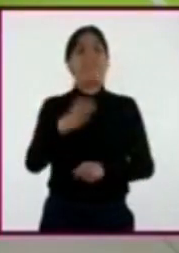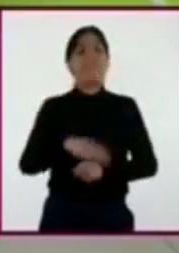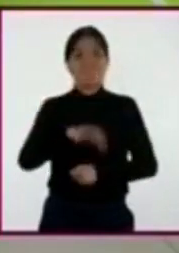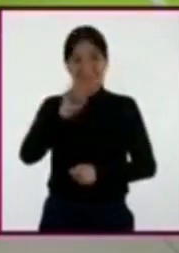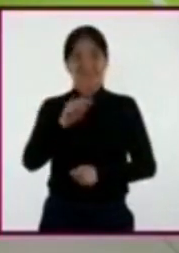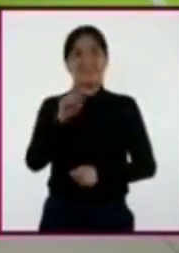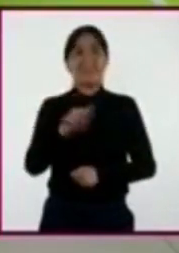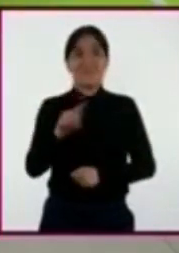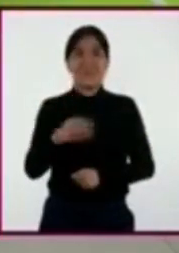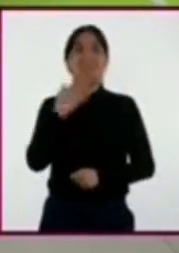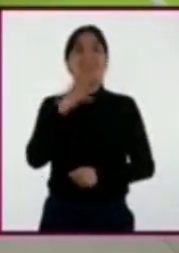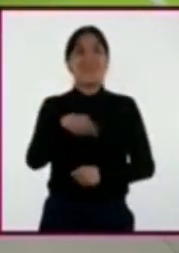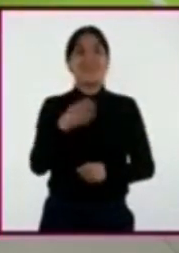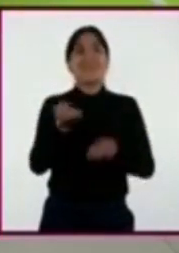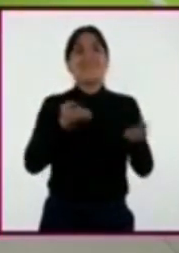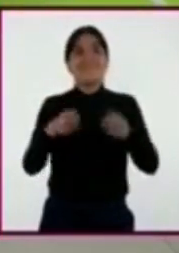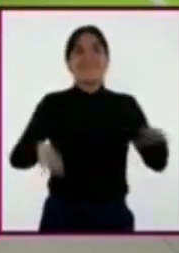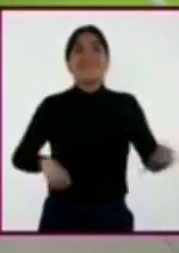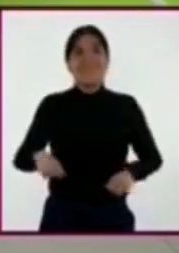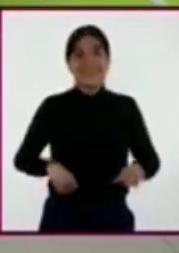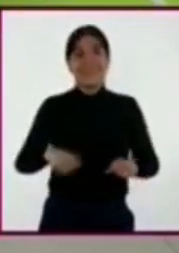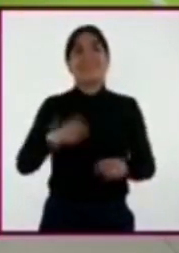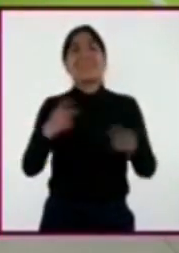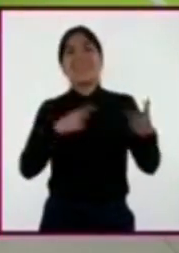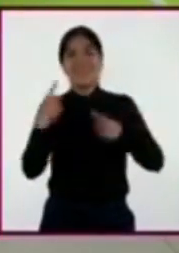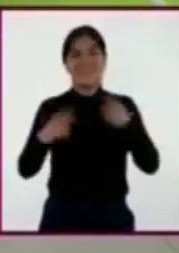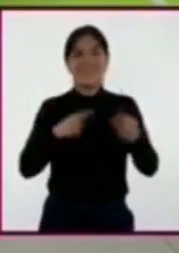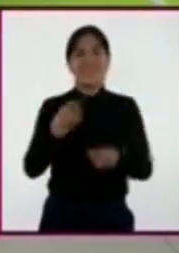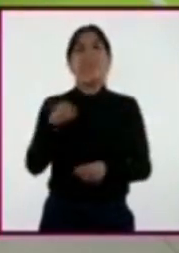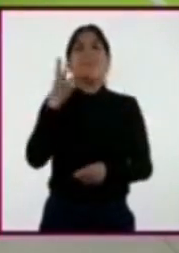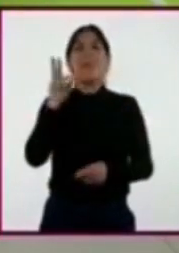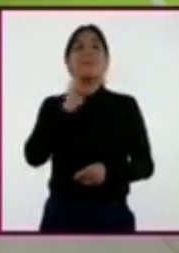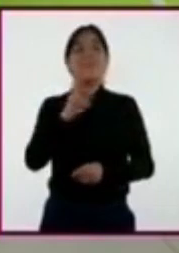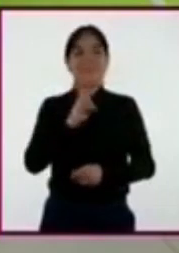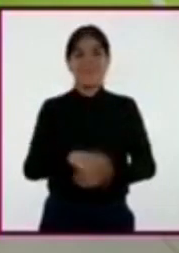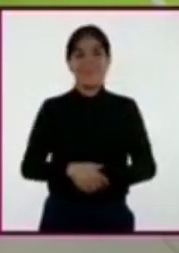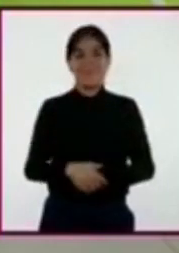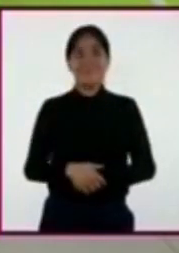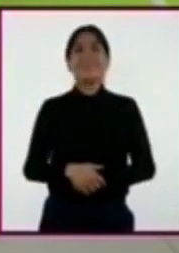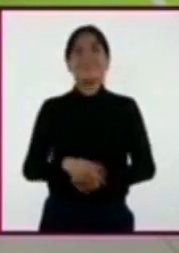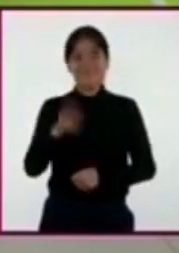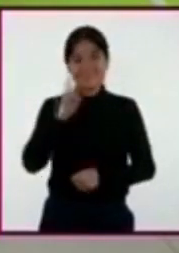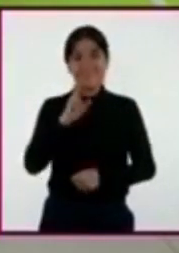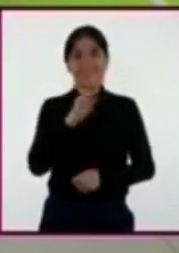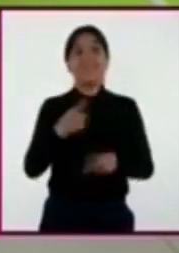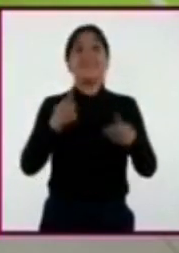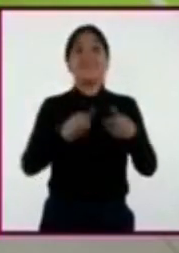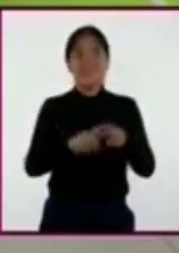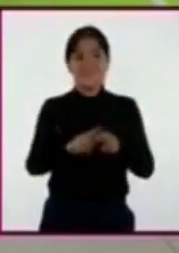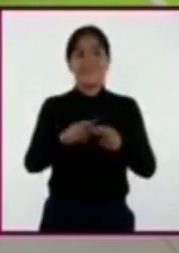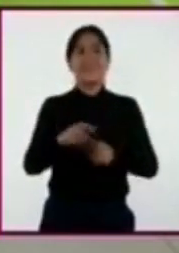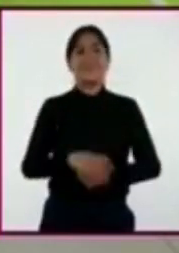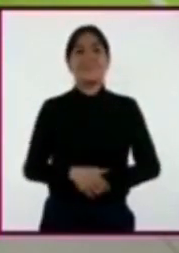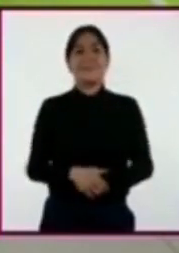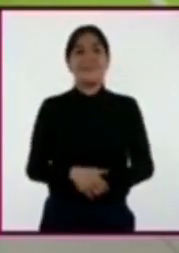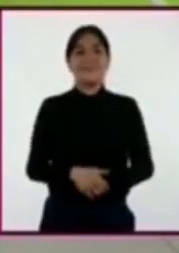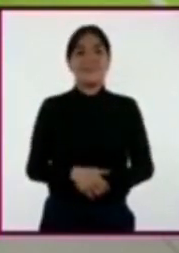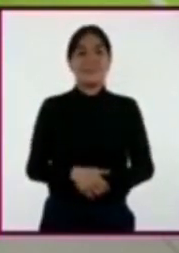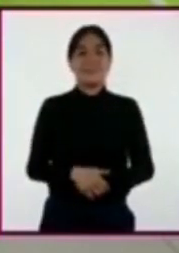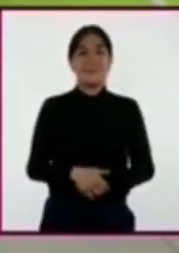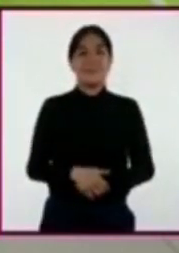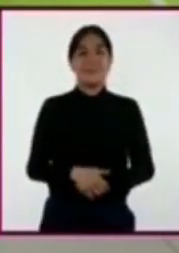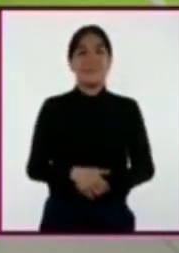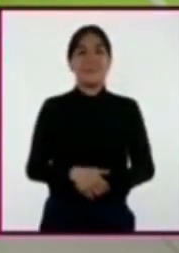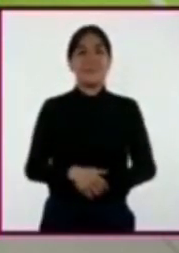La actividad ha sido muy intensa y divertida. Vamos a ver cuánto hacemos. Vamos a ver. Comenzamos. Y